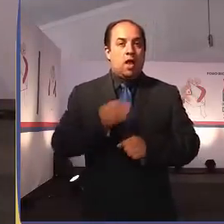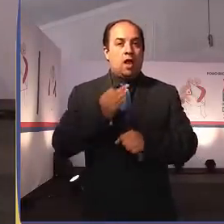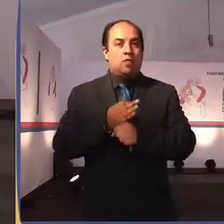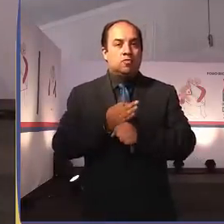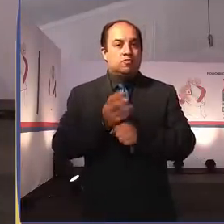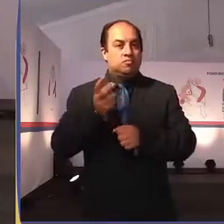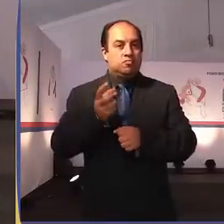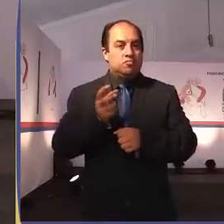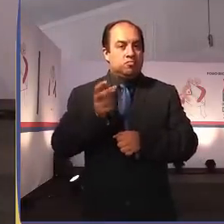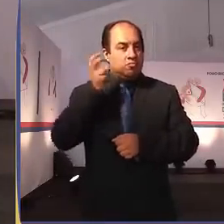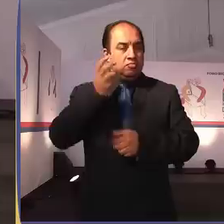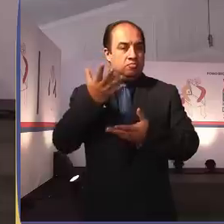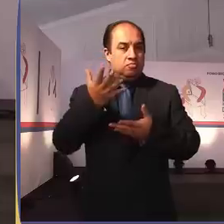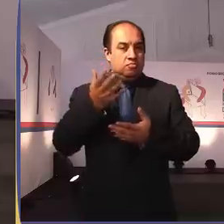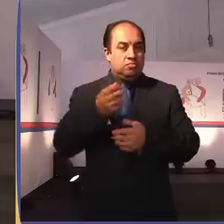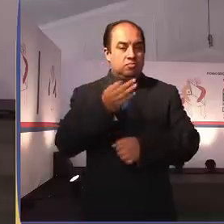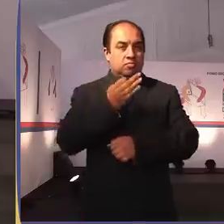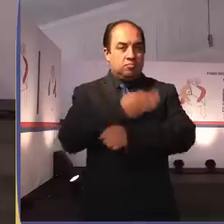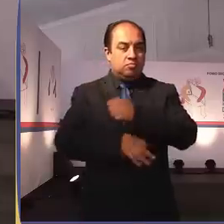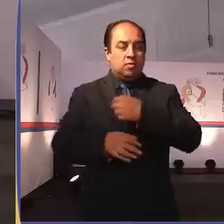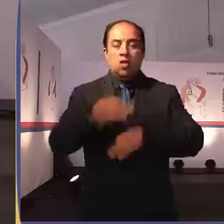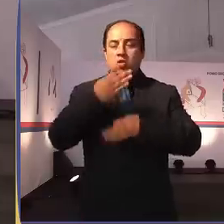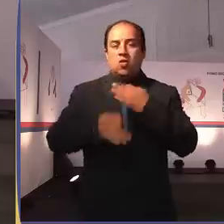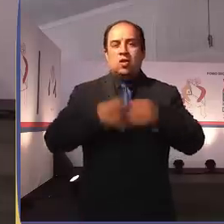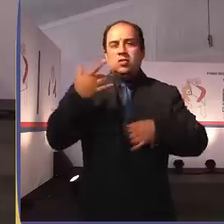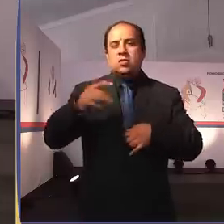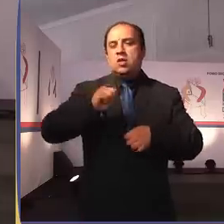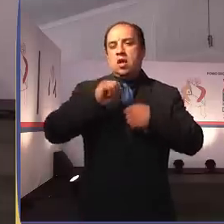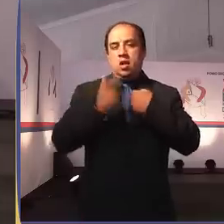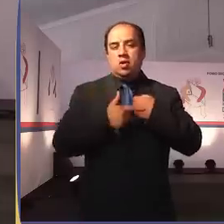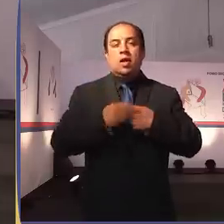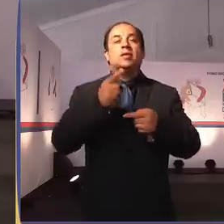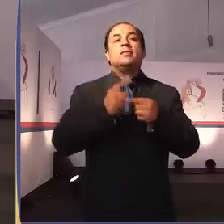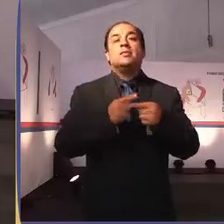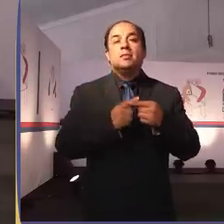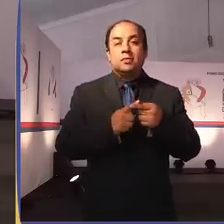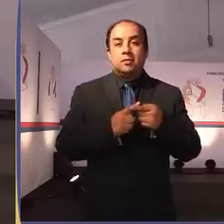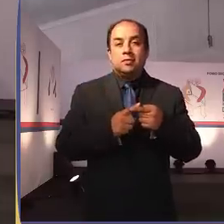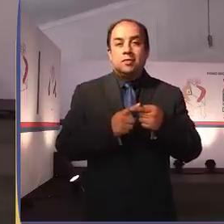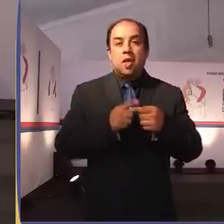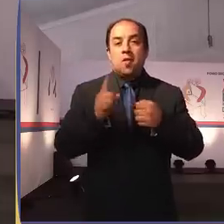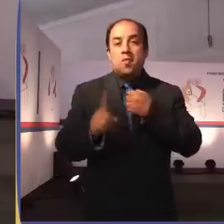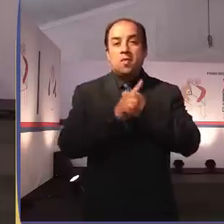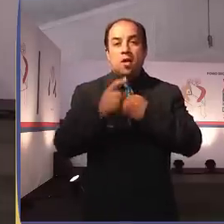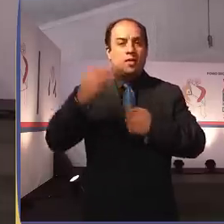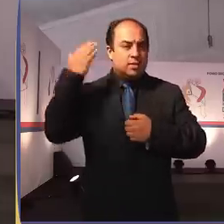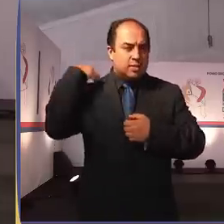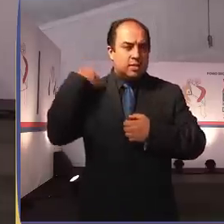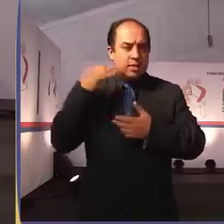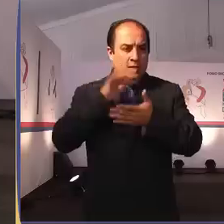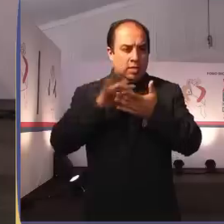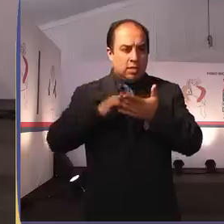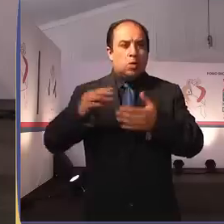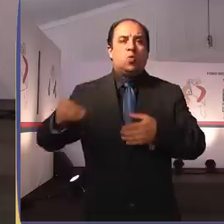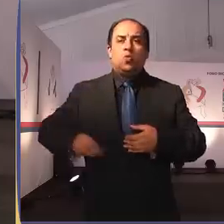clave. Entonces, todos aquí adolecen de algo, ¿no? A ver, ¿a quién tiene problemas de espalda por leer?